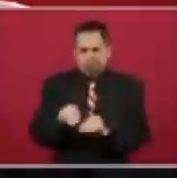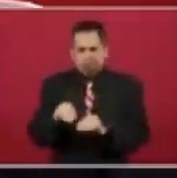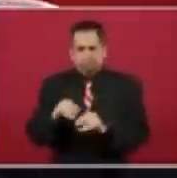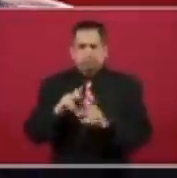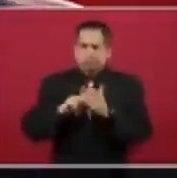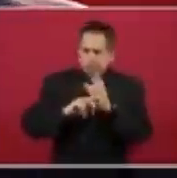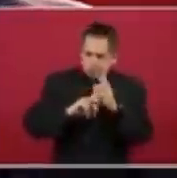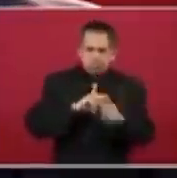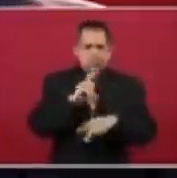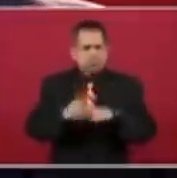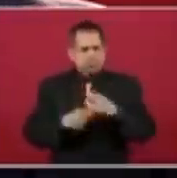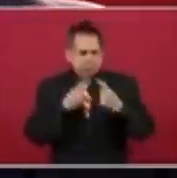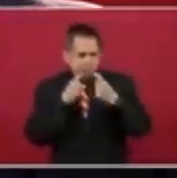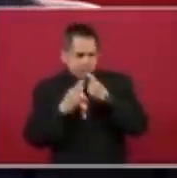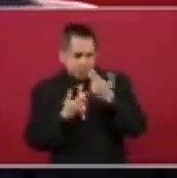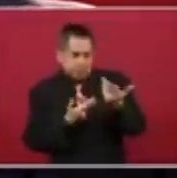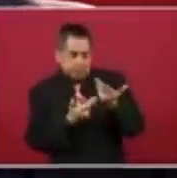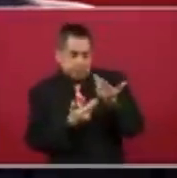renegociar